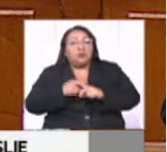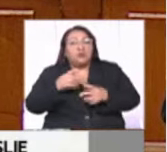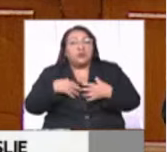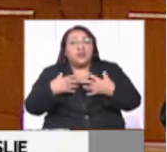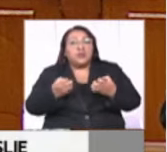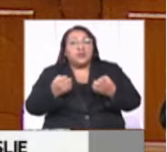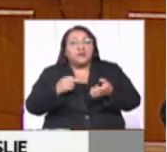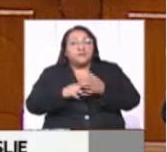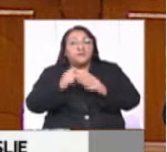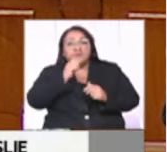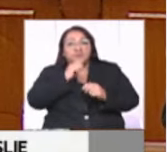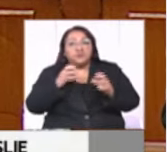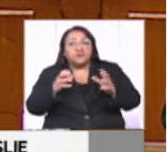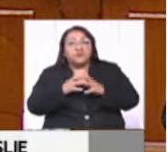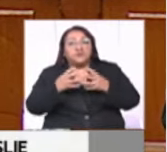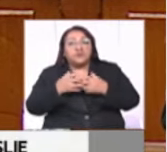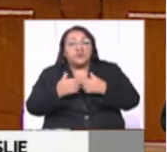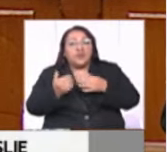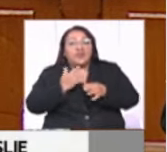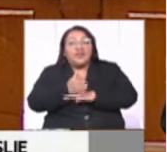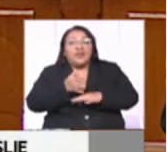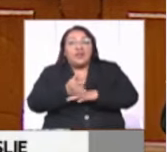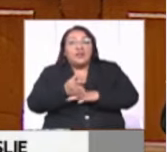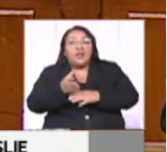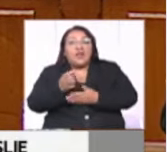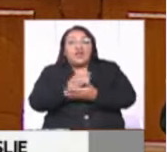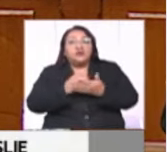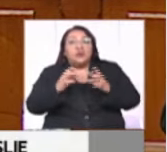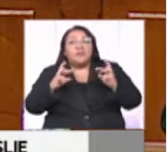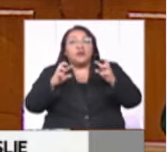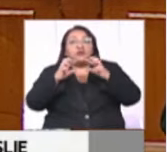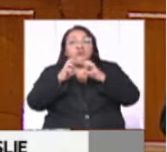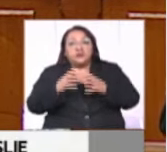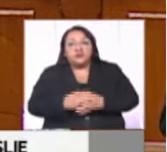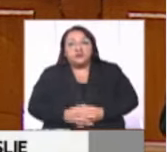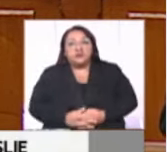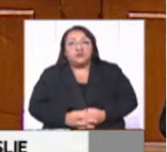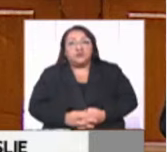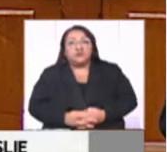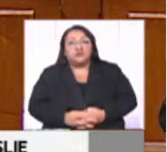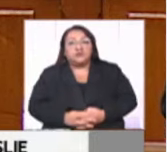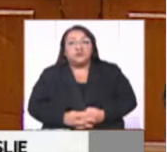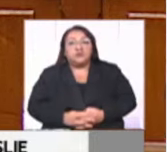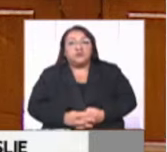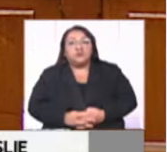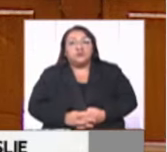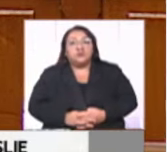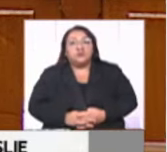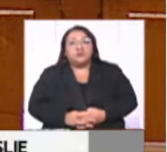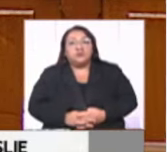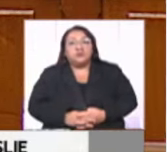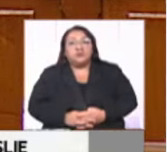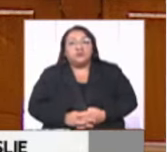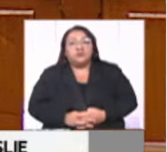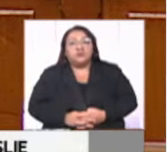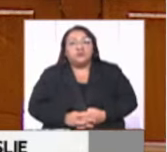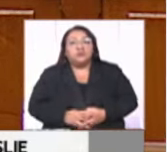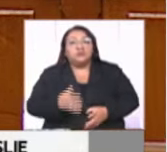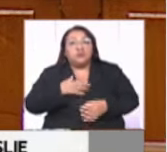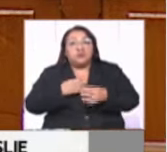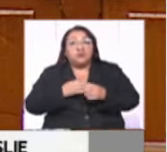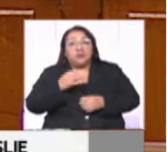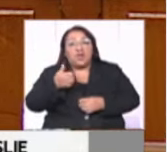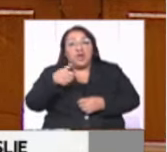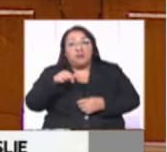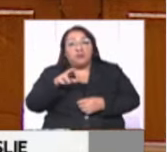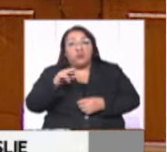deseo de privatizar las entradas a la ciudadela de Machu Picchu? Mi región de Apurímac tiene mucha